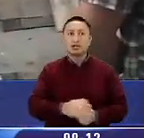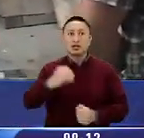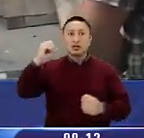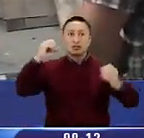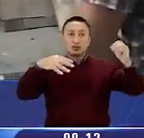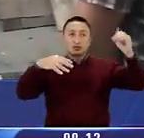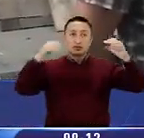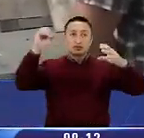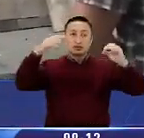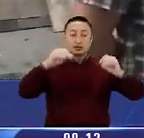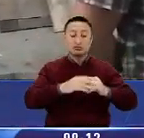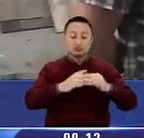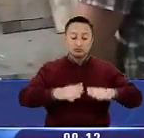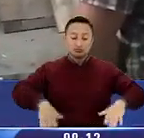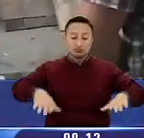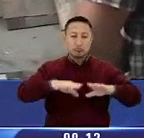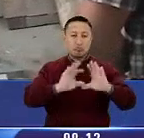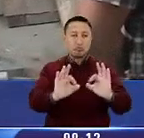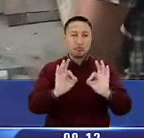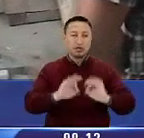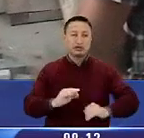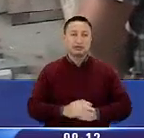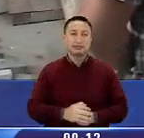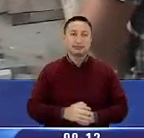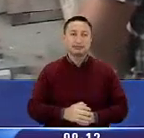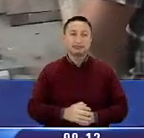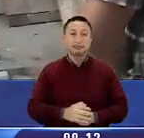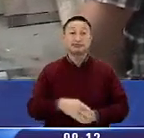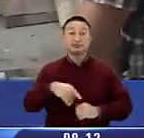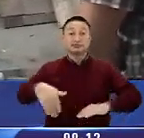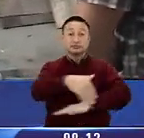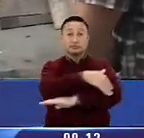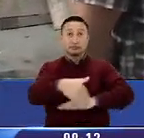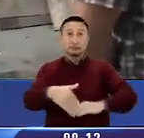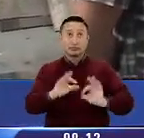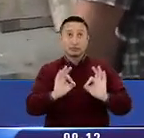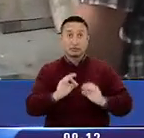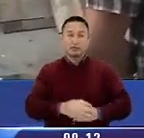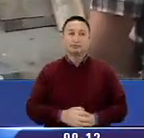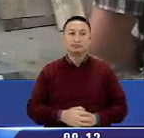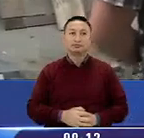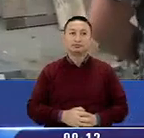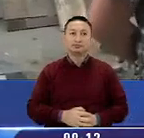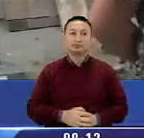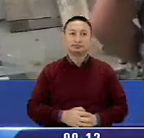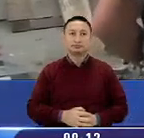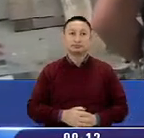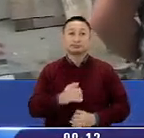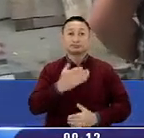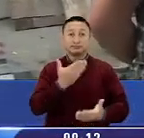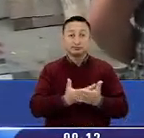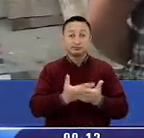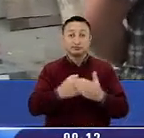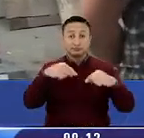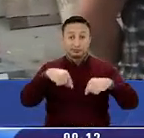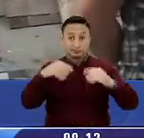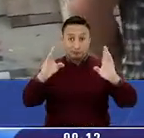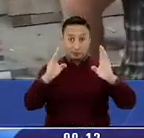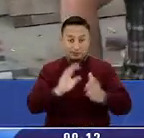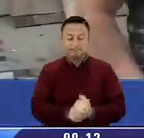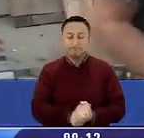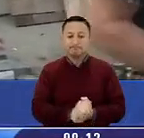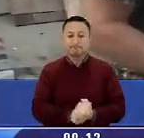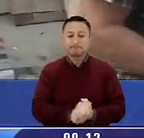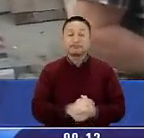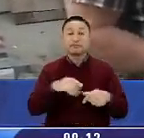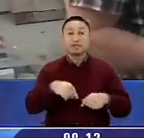iluminación, espacios en buenas condiciones, igualmente las vías también que se han intervenido. Totalmente, gracias por el espacio. Bueno, el